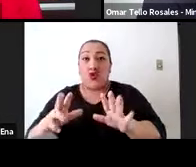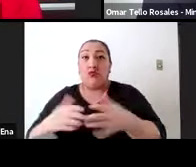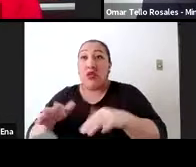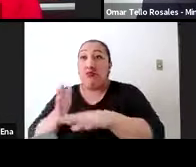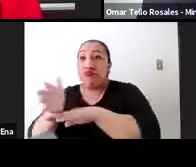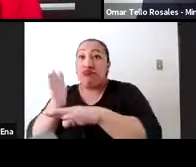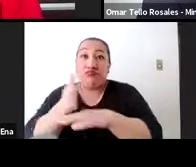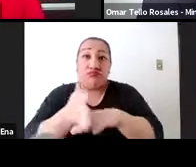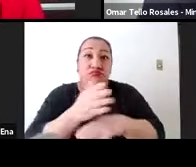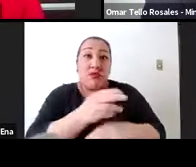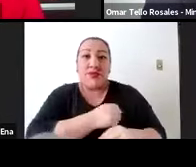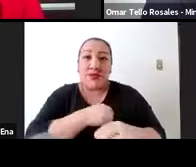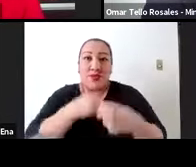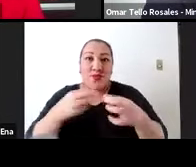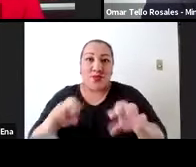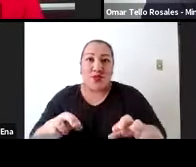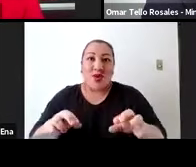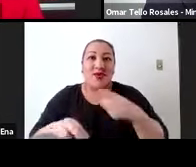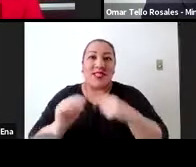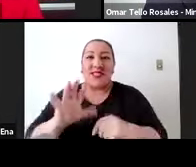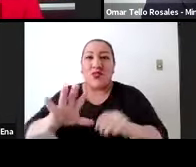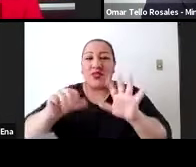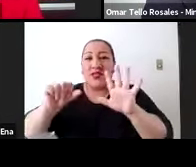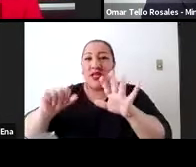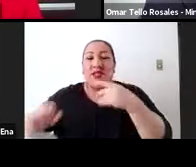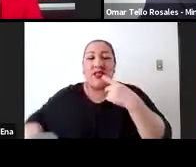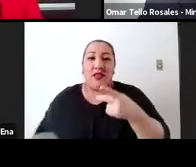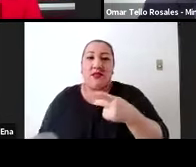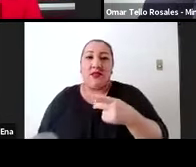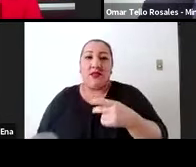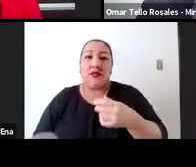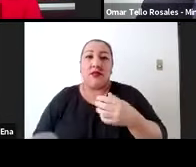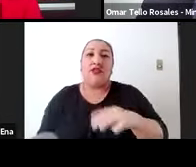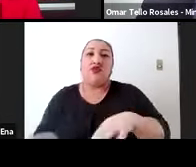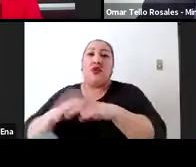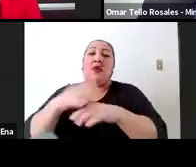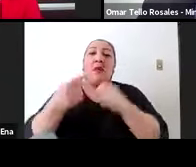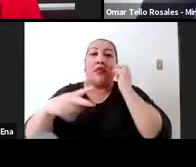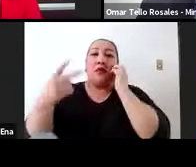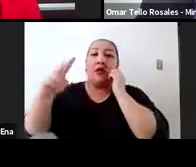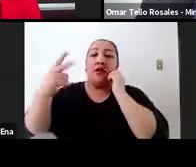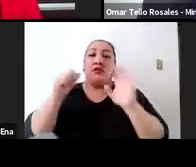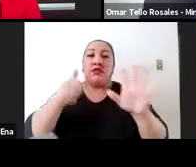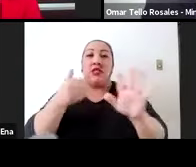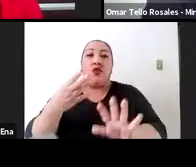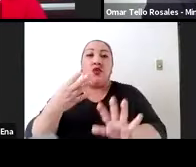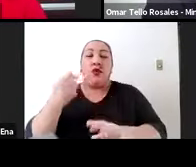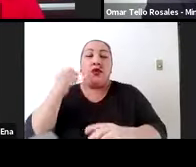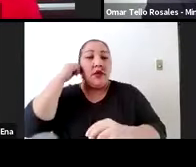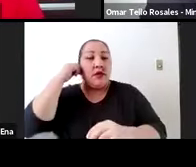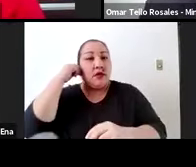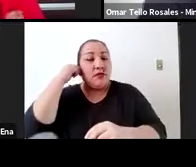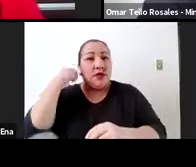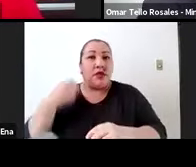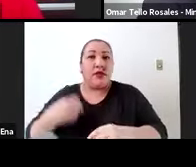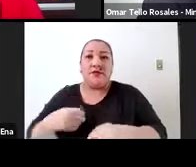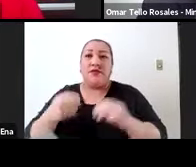hecho el Ministerio Público, 56 están referidas a sobrevaloraciones, 69 a entregas indebidas